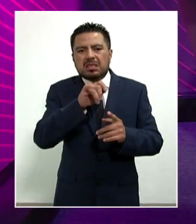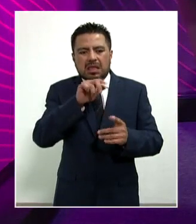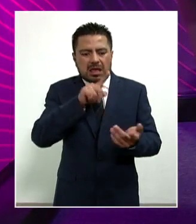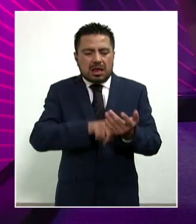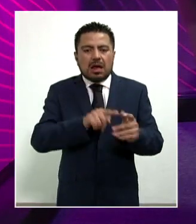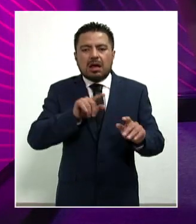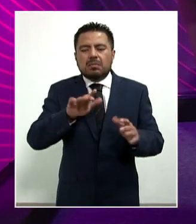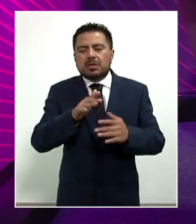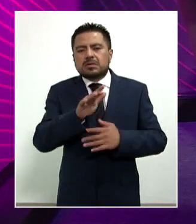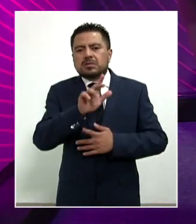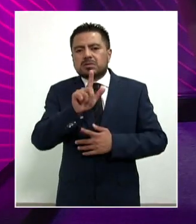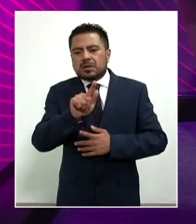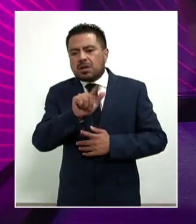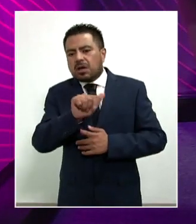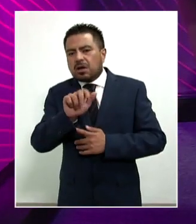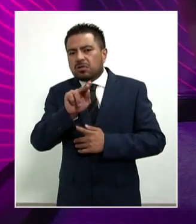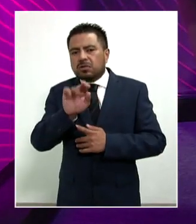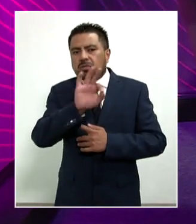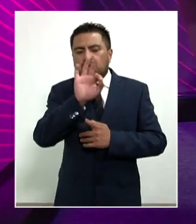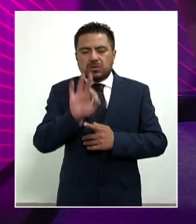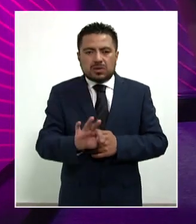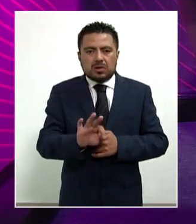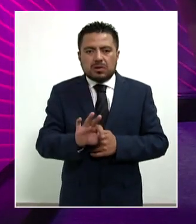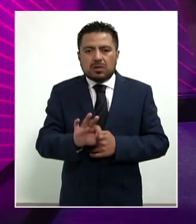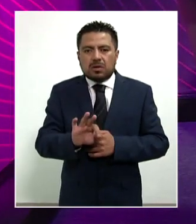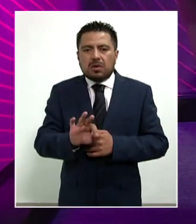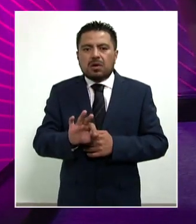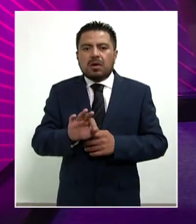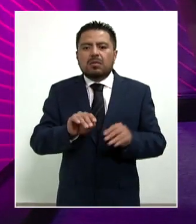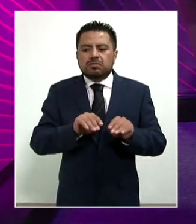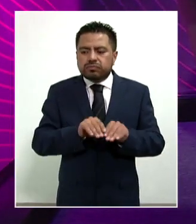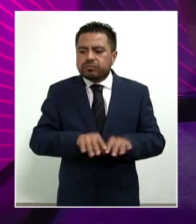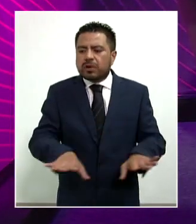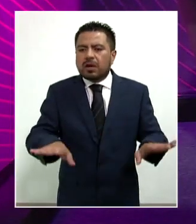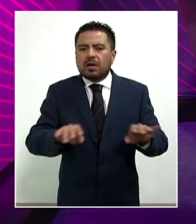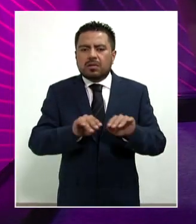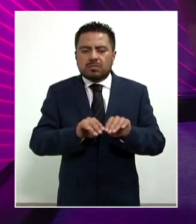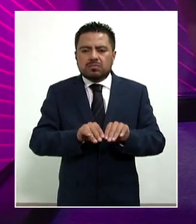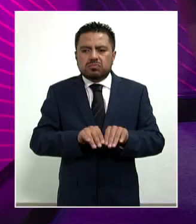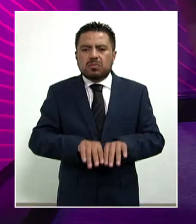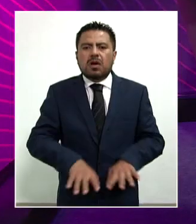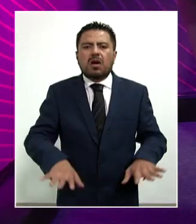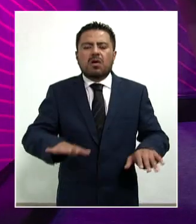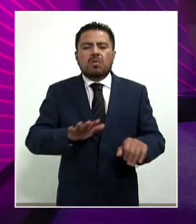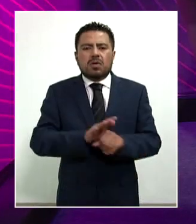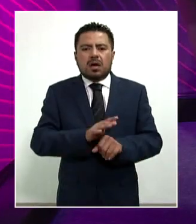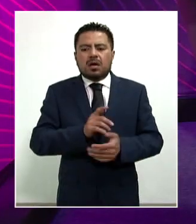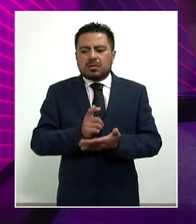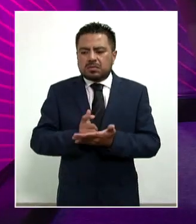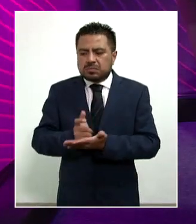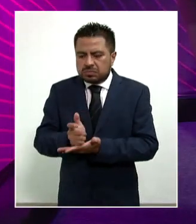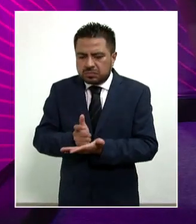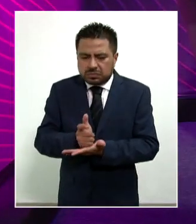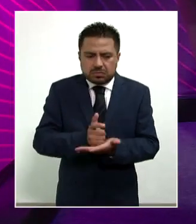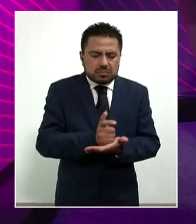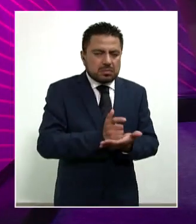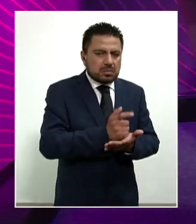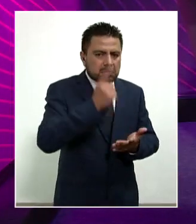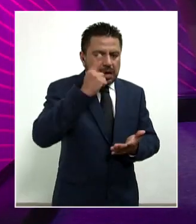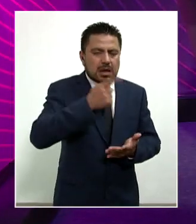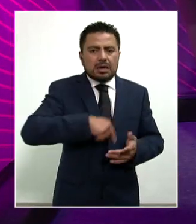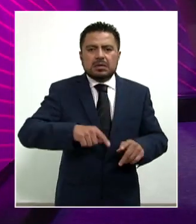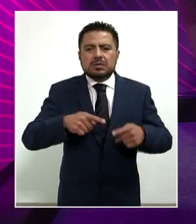más o menos entre el 70 y el 80% se reparte en sueldos, salarios y remuneraciones.